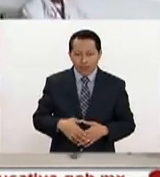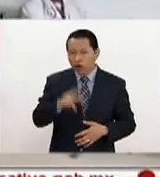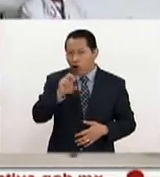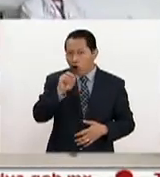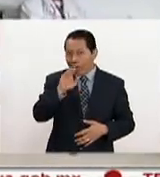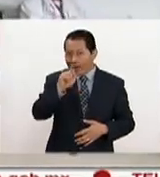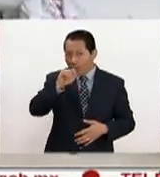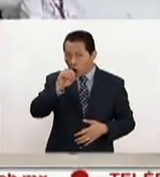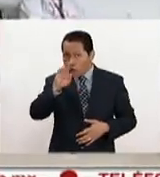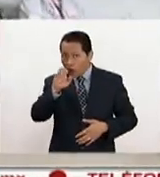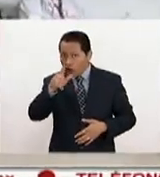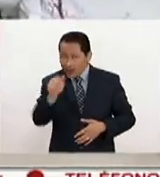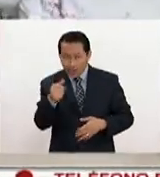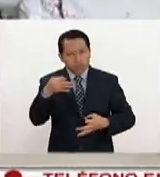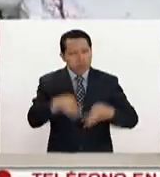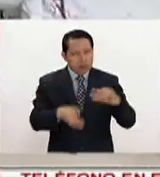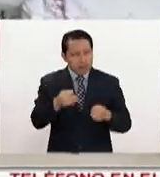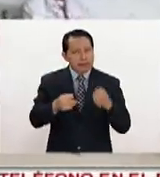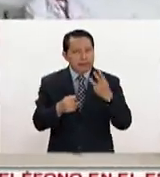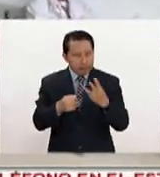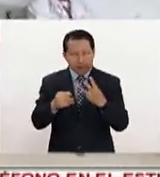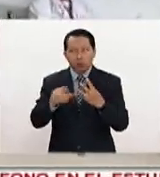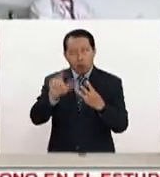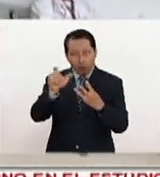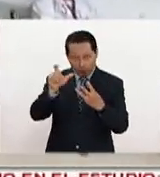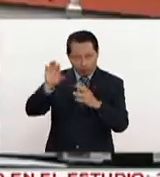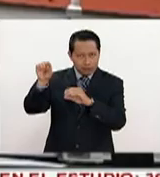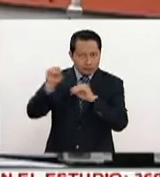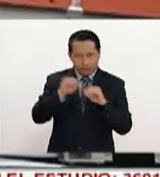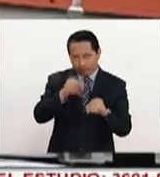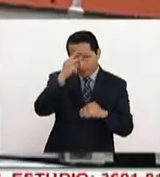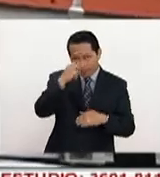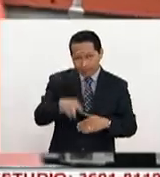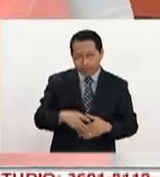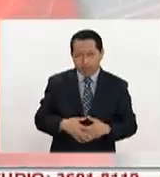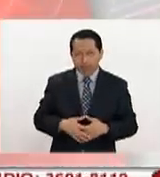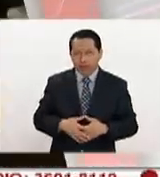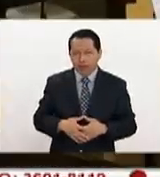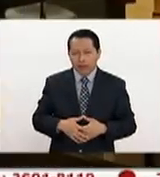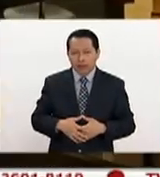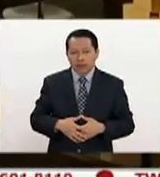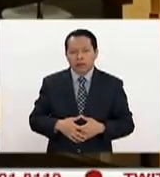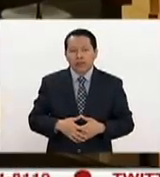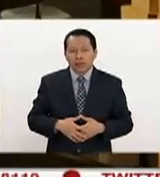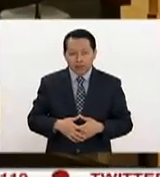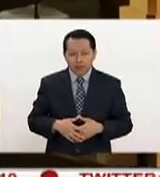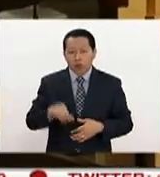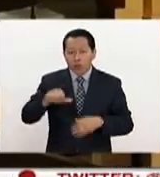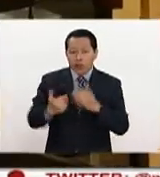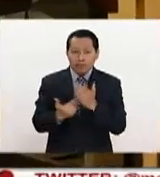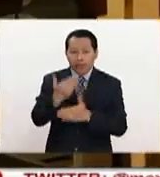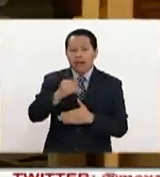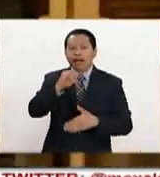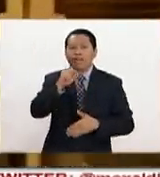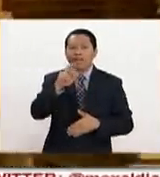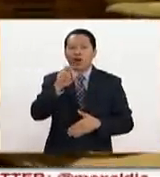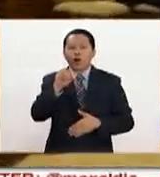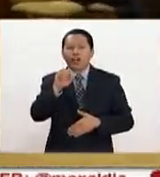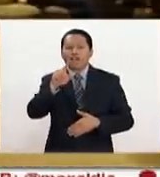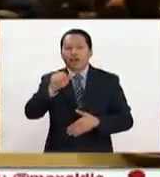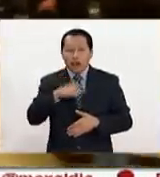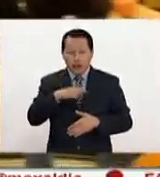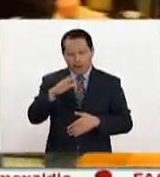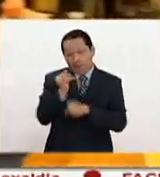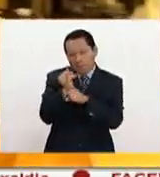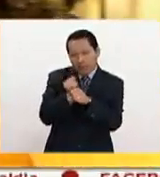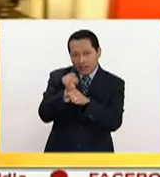Roberto Borges será juzgado por 3 delitos al ser extraditado a México. Esta mañana Javier Oliva, profesor e